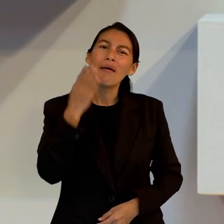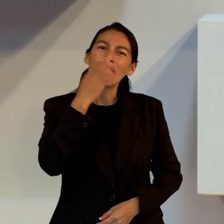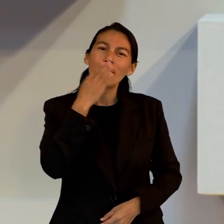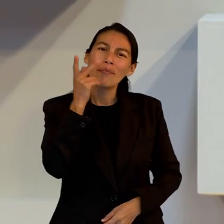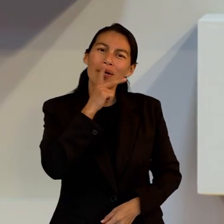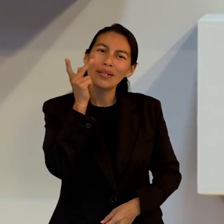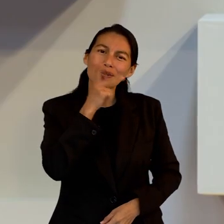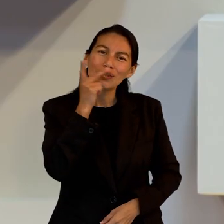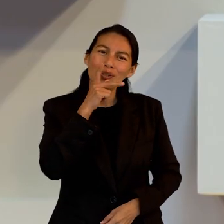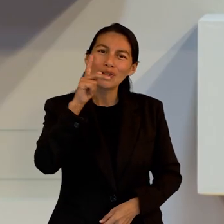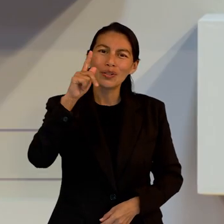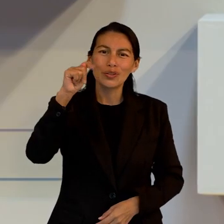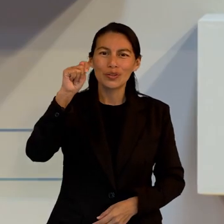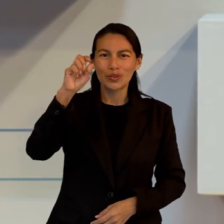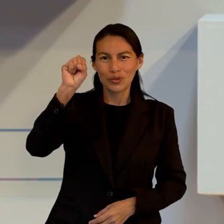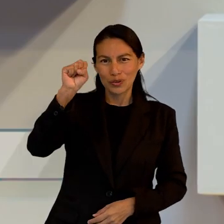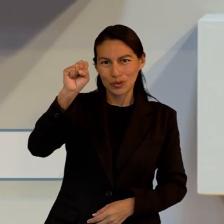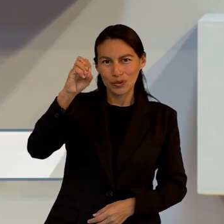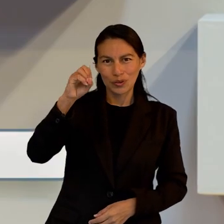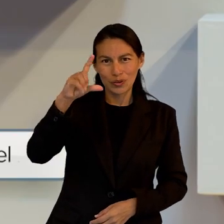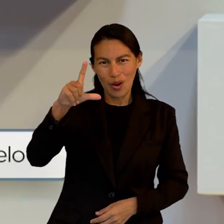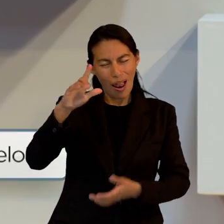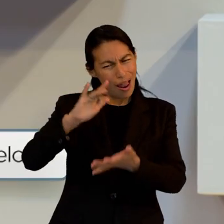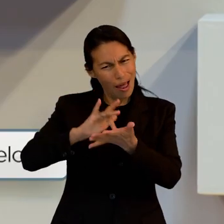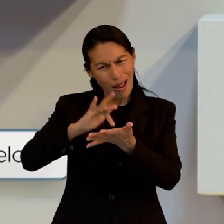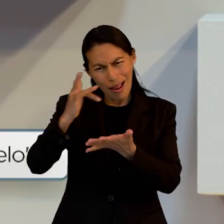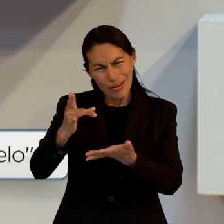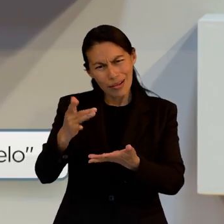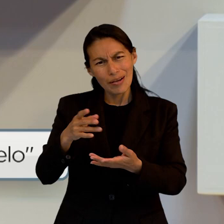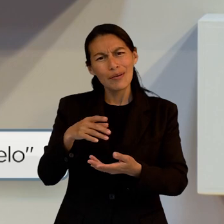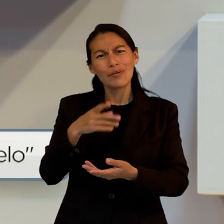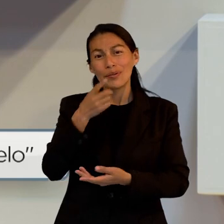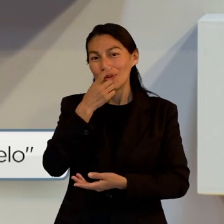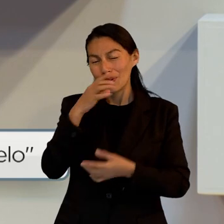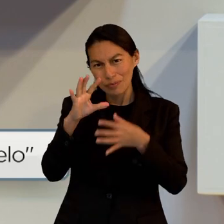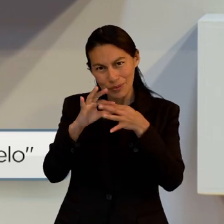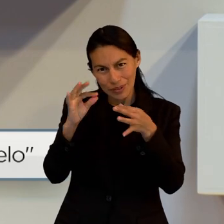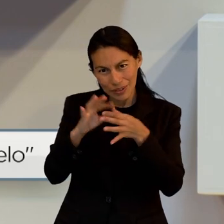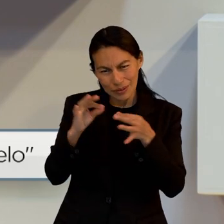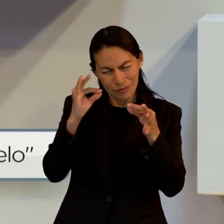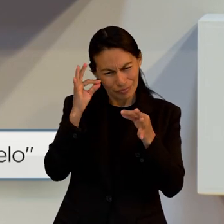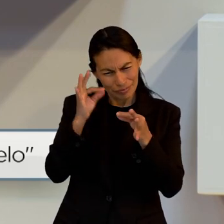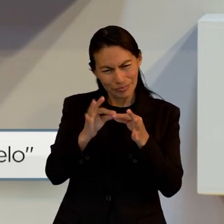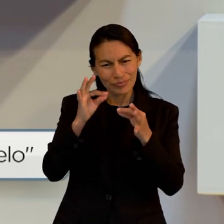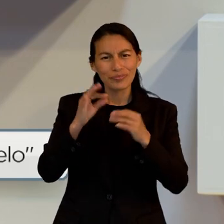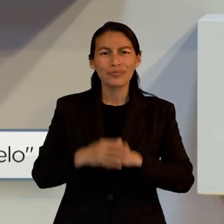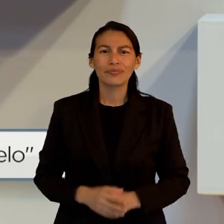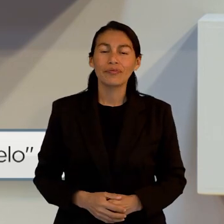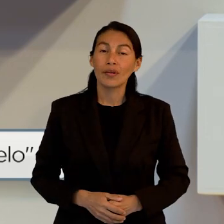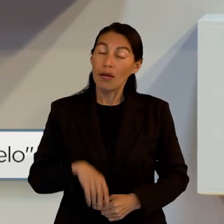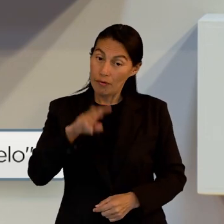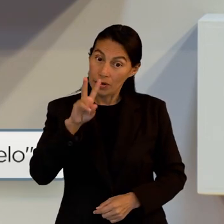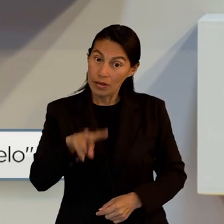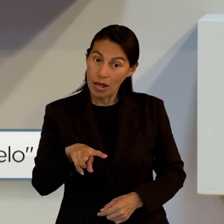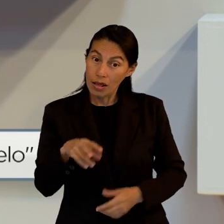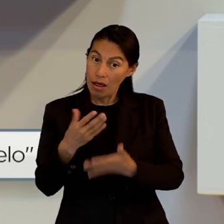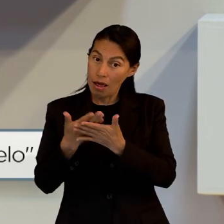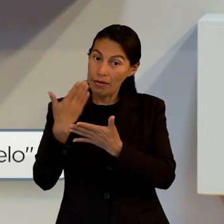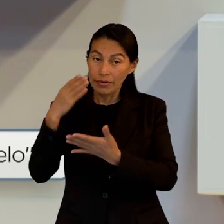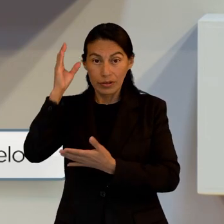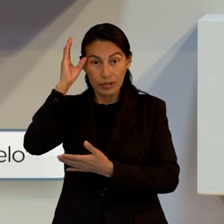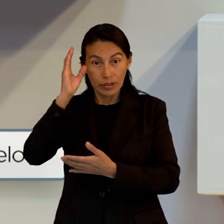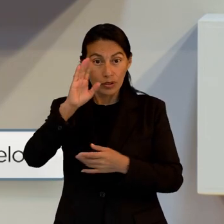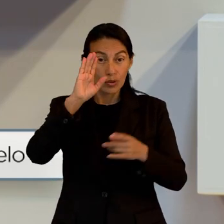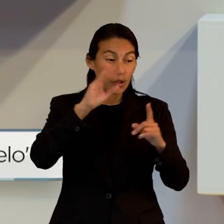muchas gracias pastor sol por este comentario muy acertado y es verdad que cuando cristo